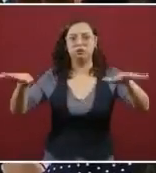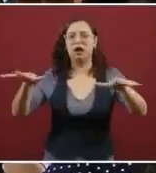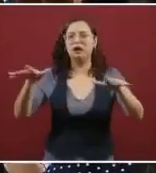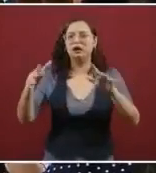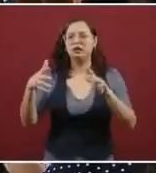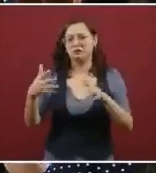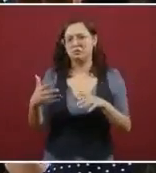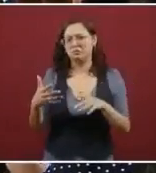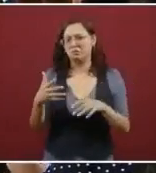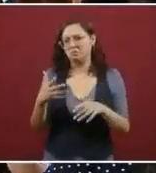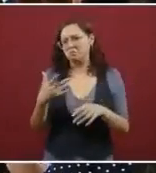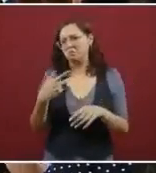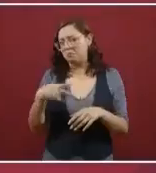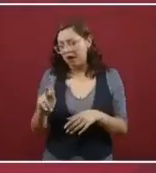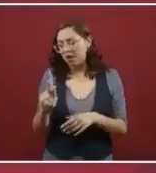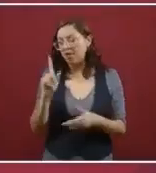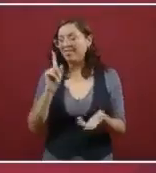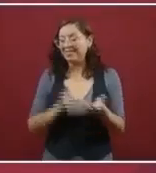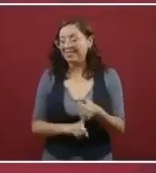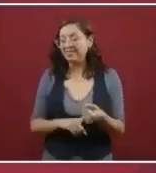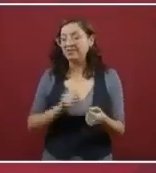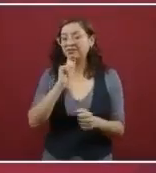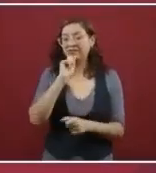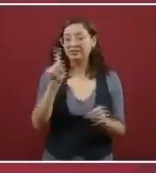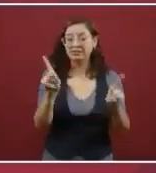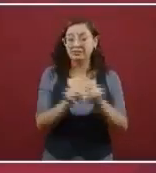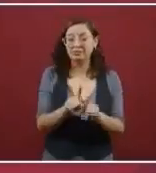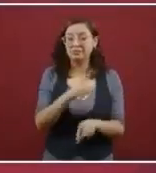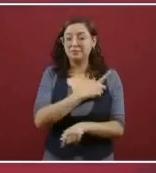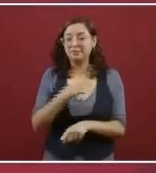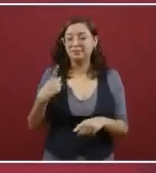que tomar en cuenta también